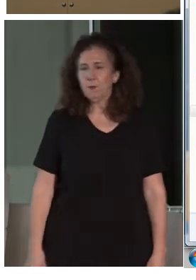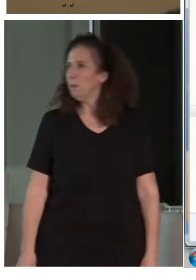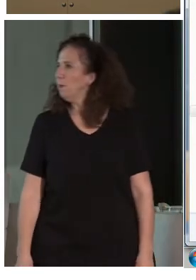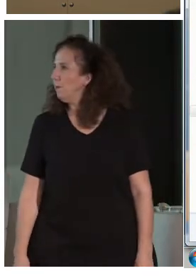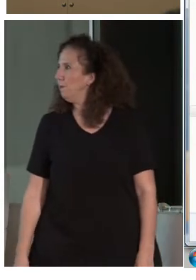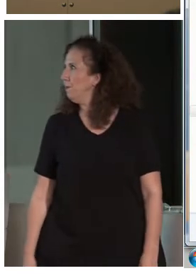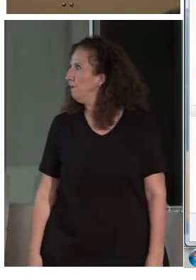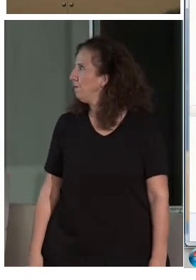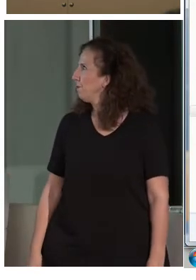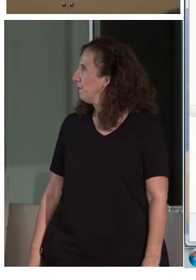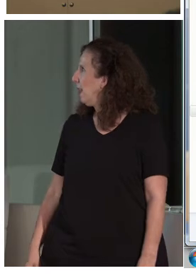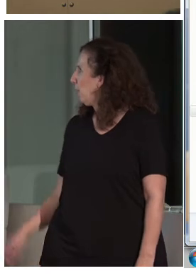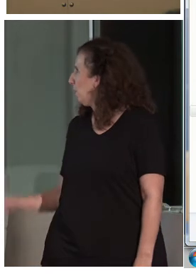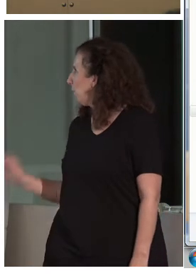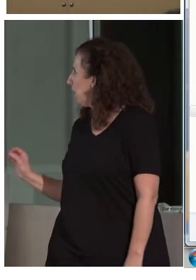A ver si se ve.